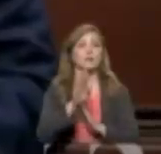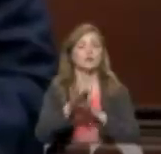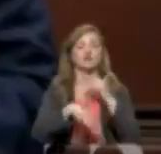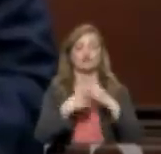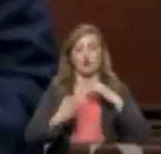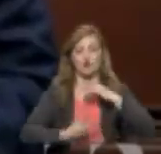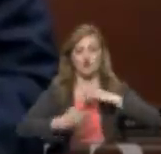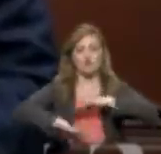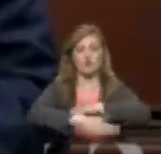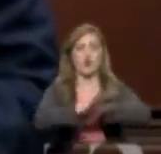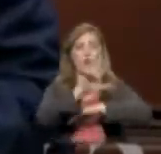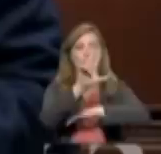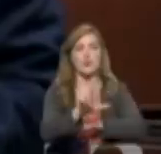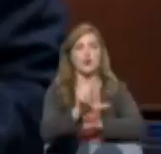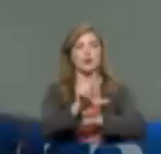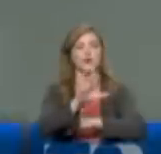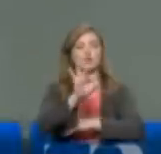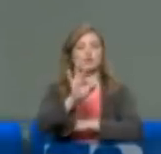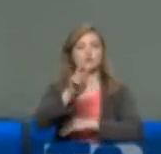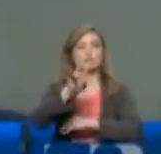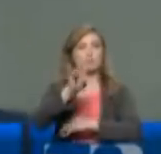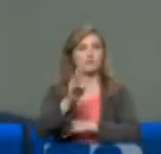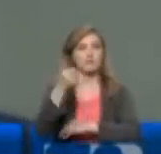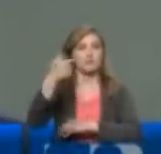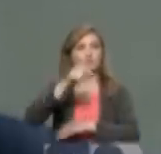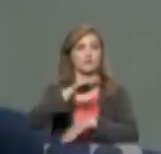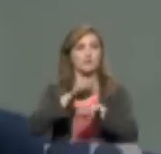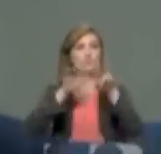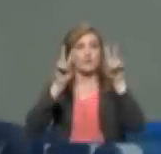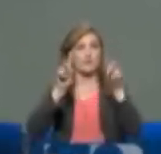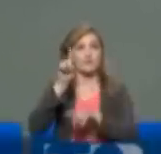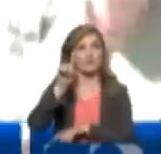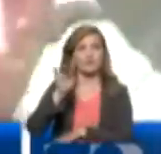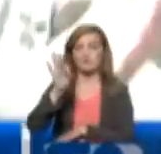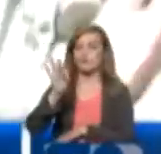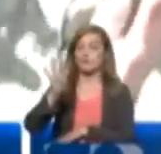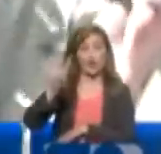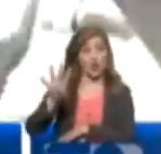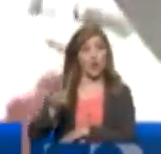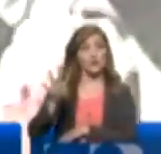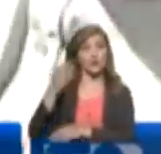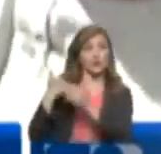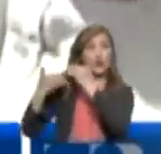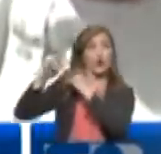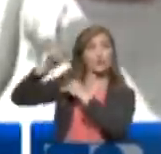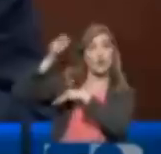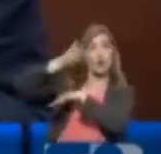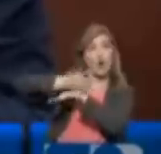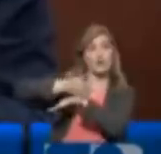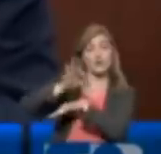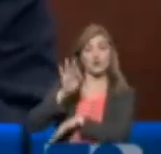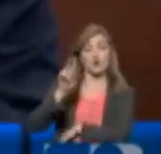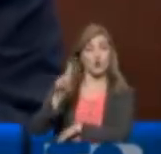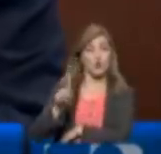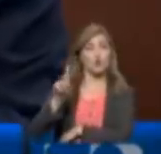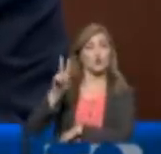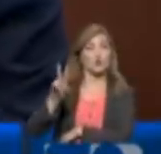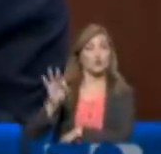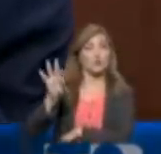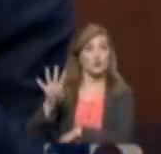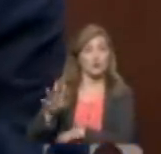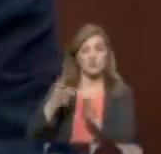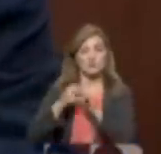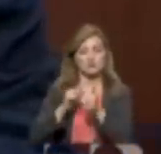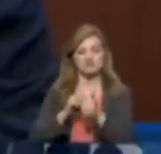obras 927 millones además se refirió a 194 obras que fueron heredadas del gobierno anterior con problemas que ustedes